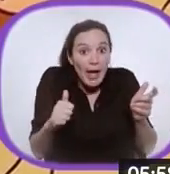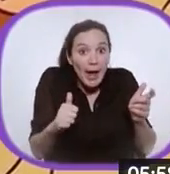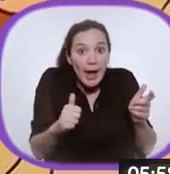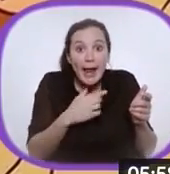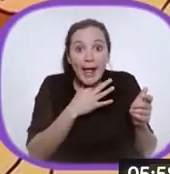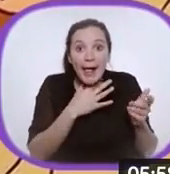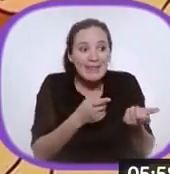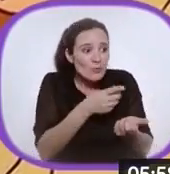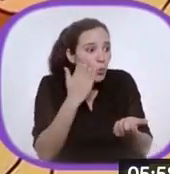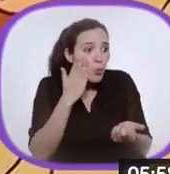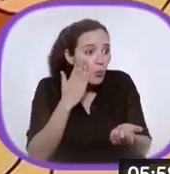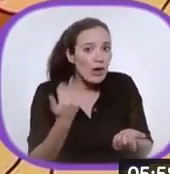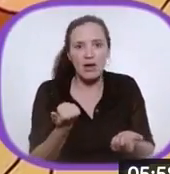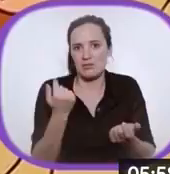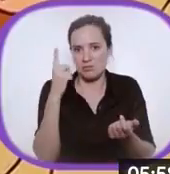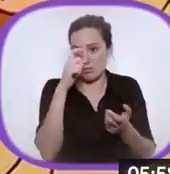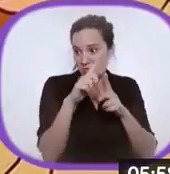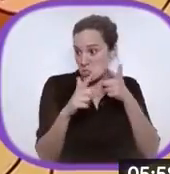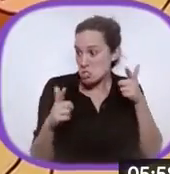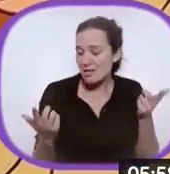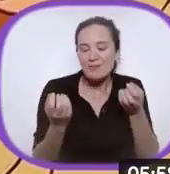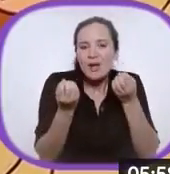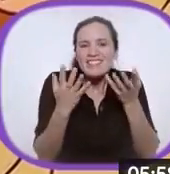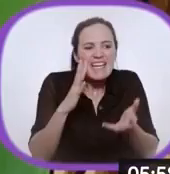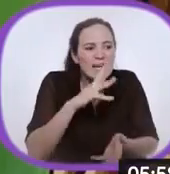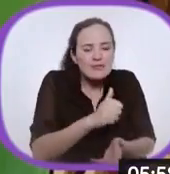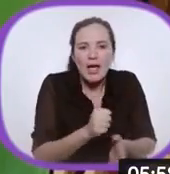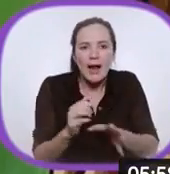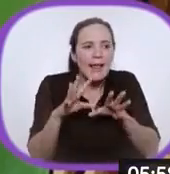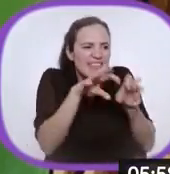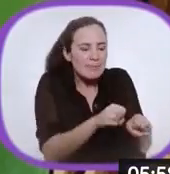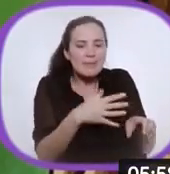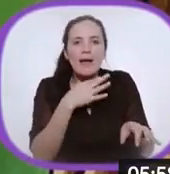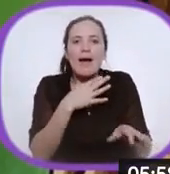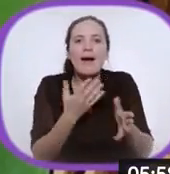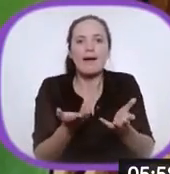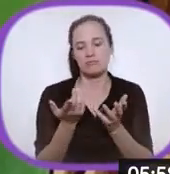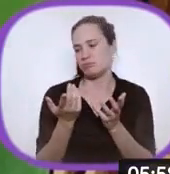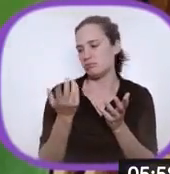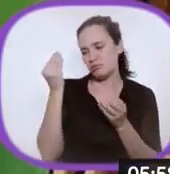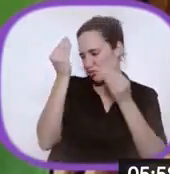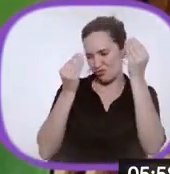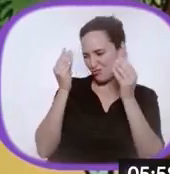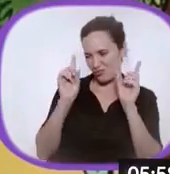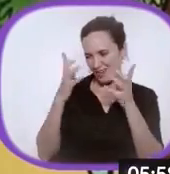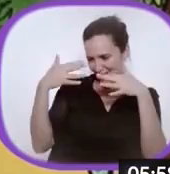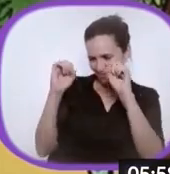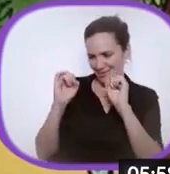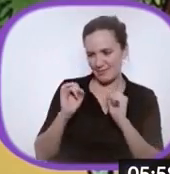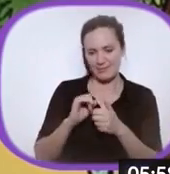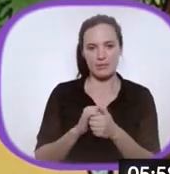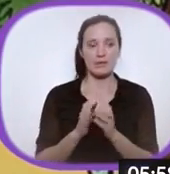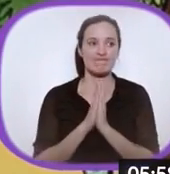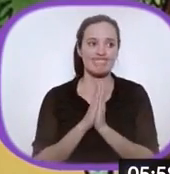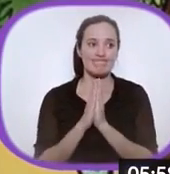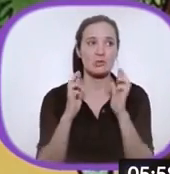Tornasol? Un hombre que nunca hace daño a nadie. ¿Por qué? Oiga, no se preocupe. Lo hallaremos.